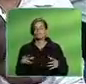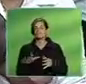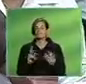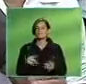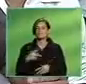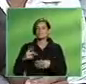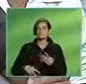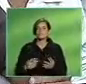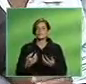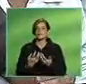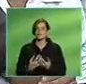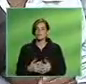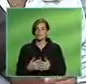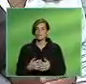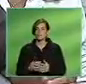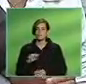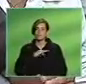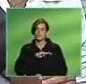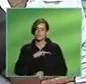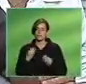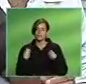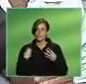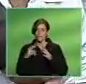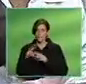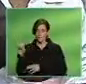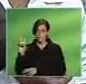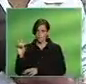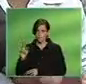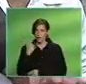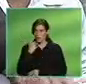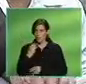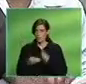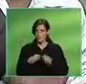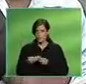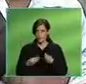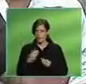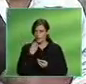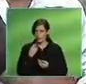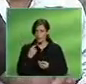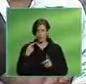plan de industrialización en la Gran Misión Vivienda Venezuela para poder cumplir con las metas trazadas.